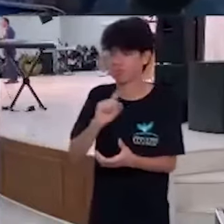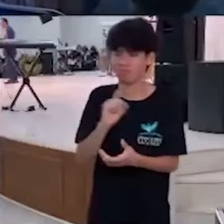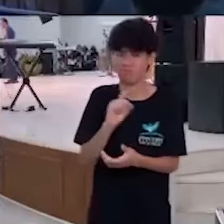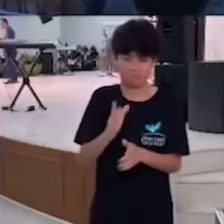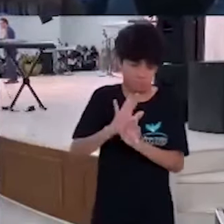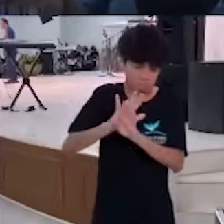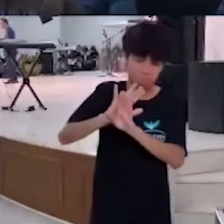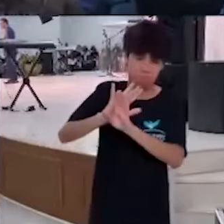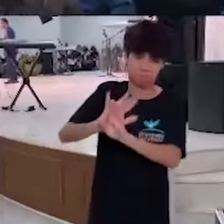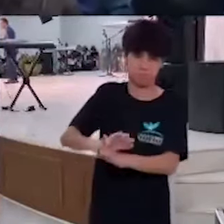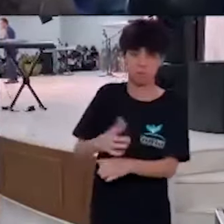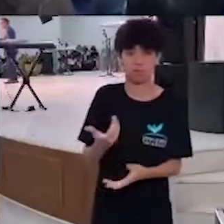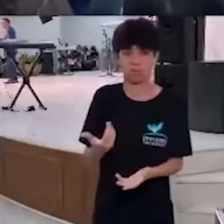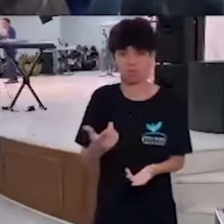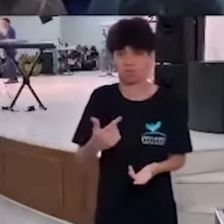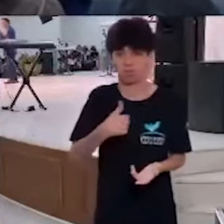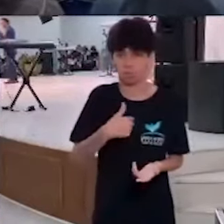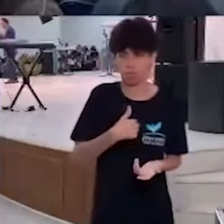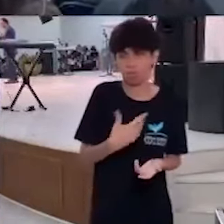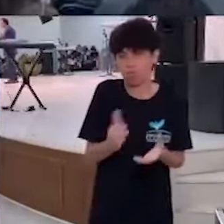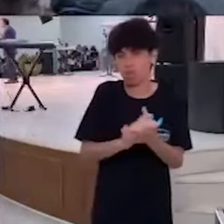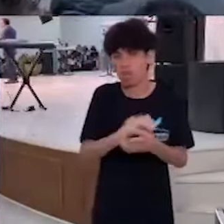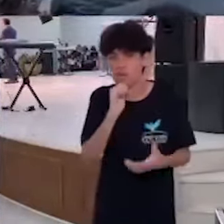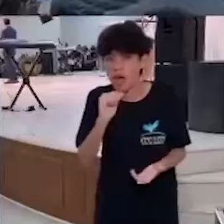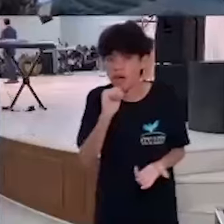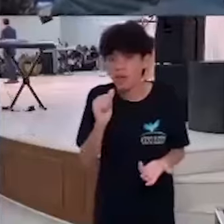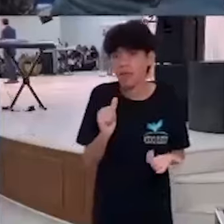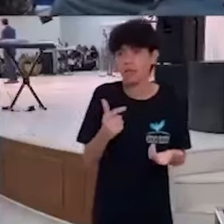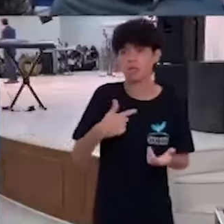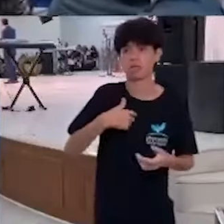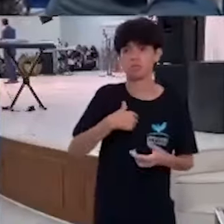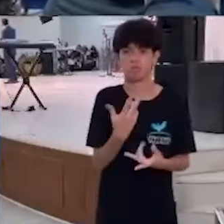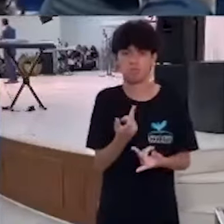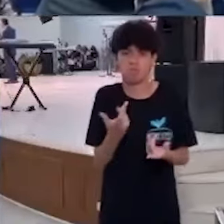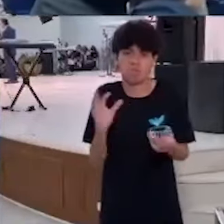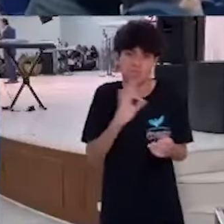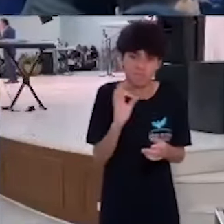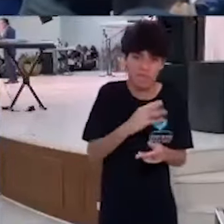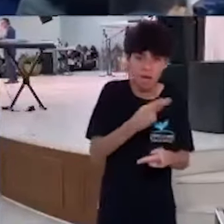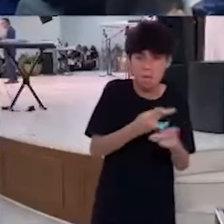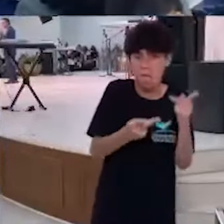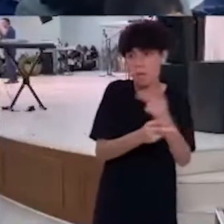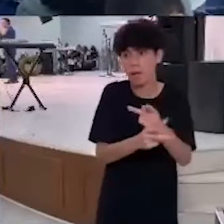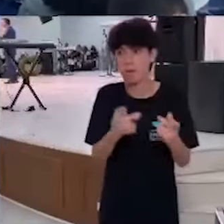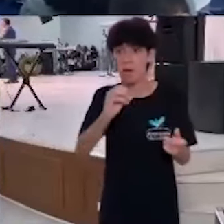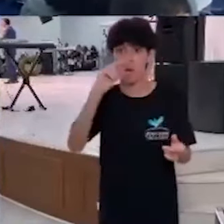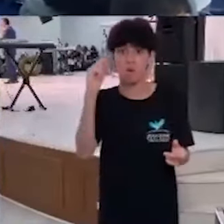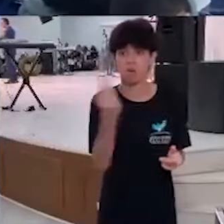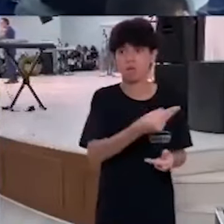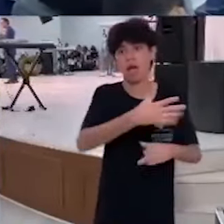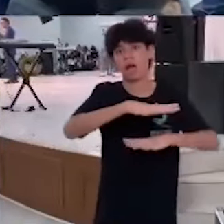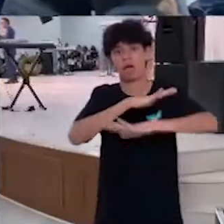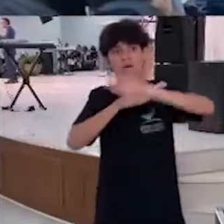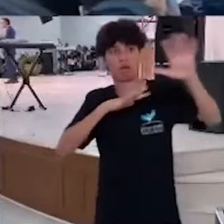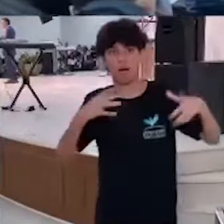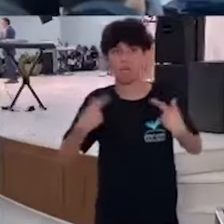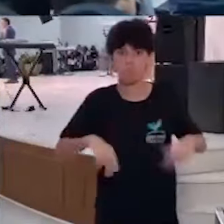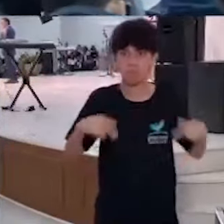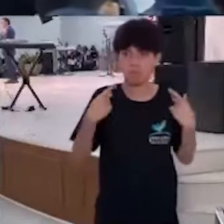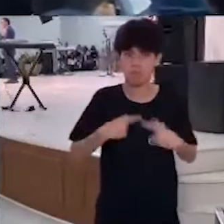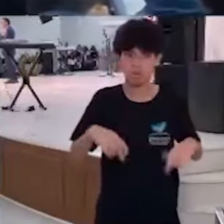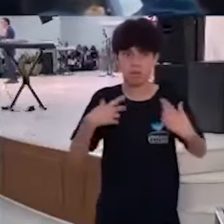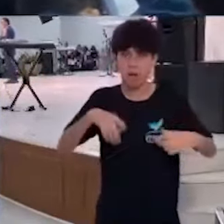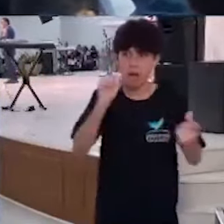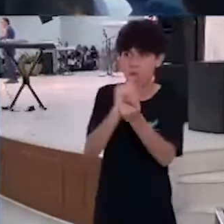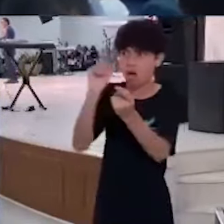soy soltero. Y que en la preparatoria y que en la universidad todo mundo tiene relaciones sexuales con todo mundo, eso